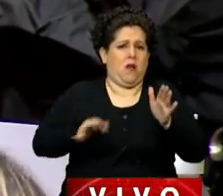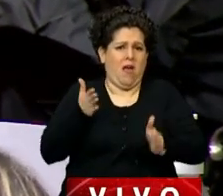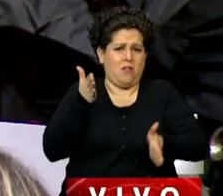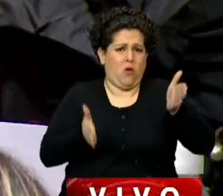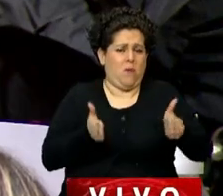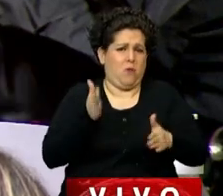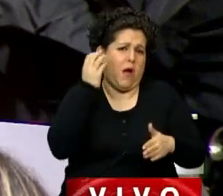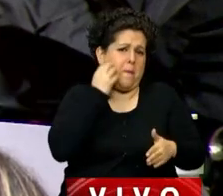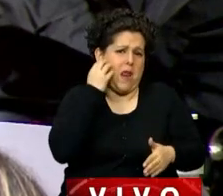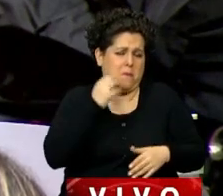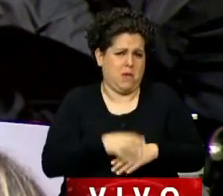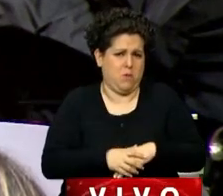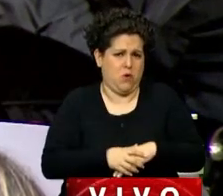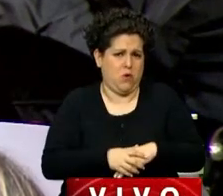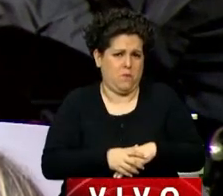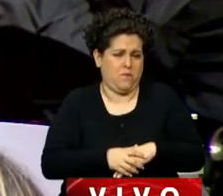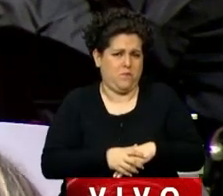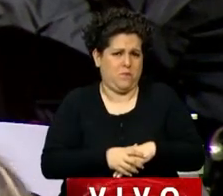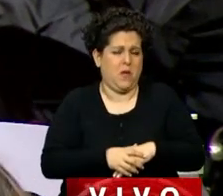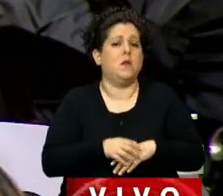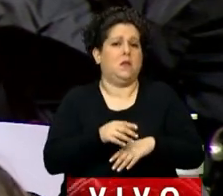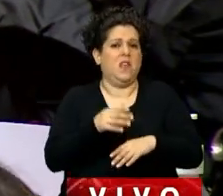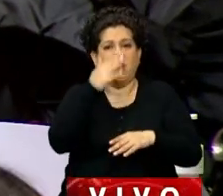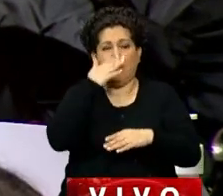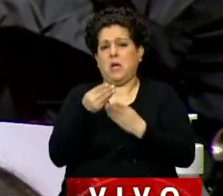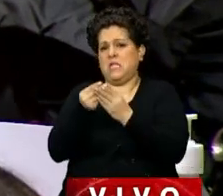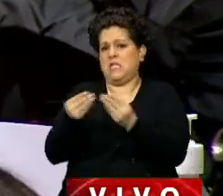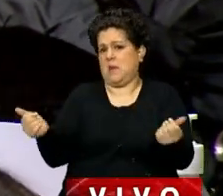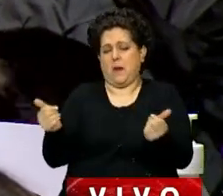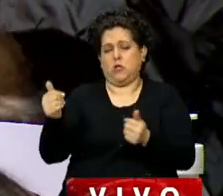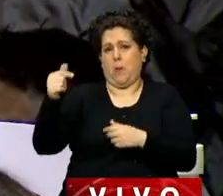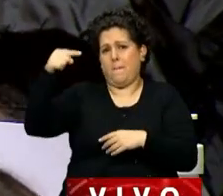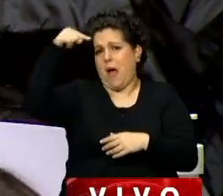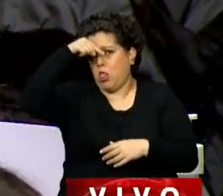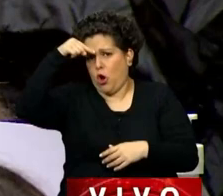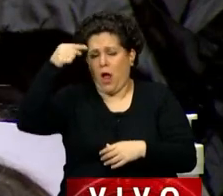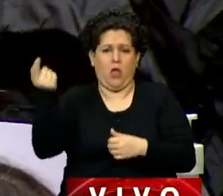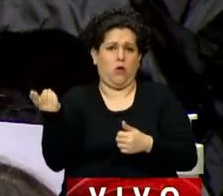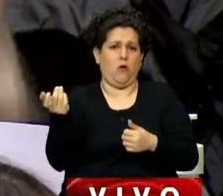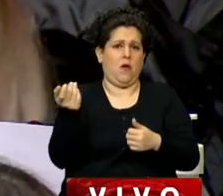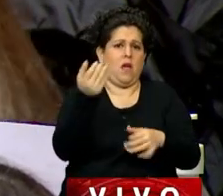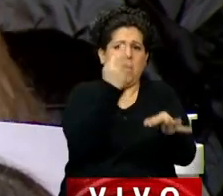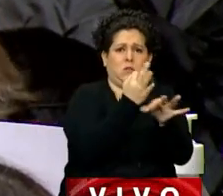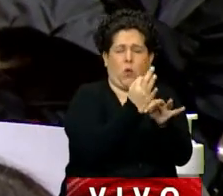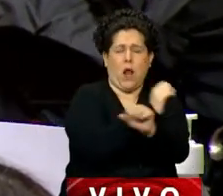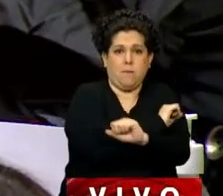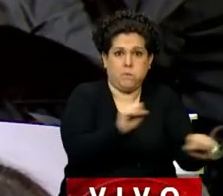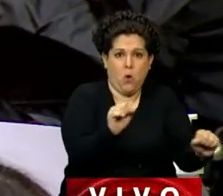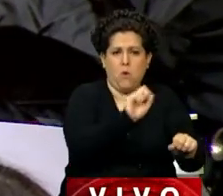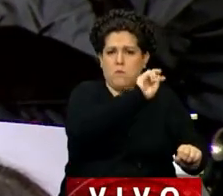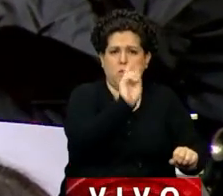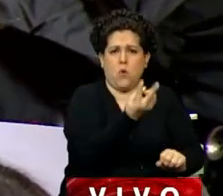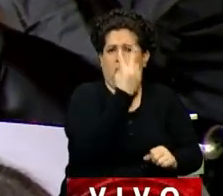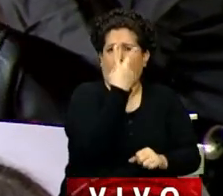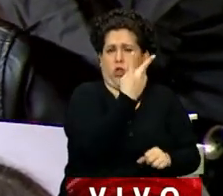Y desapareció Santiago Maldonado y explotó una escuela donde murieron